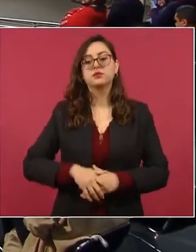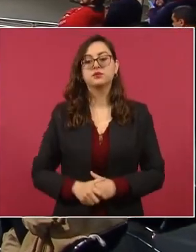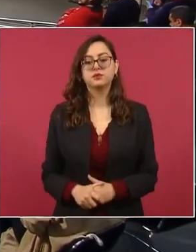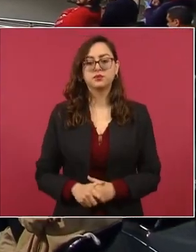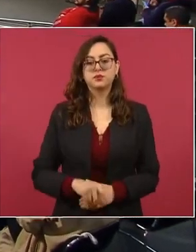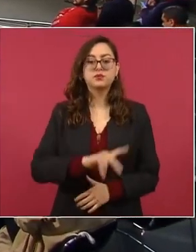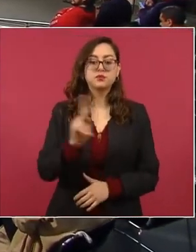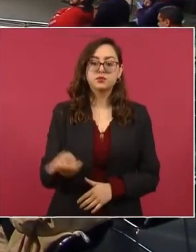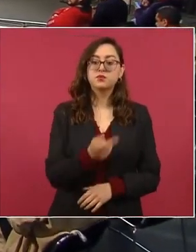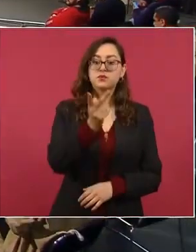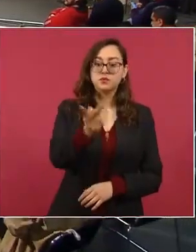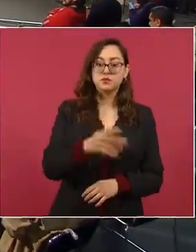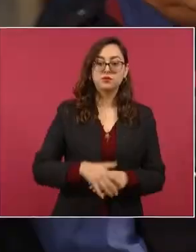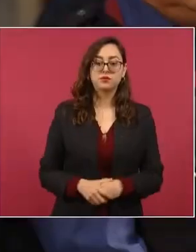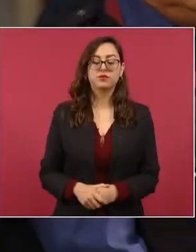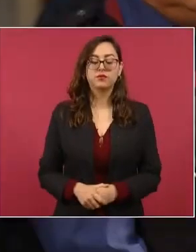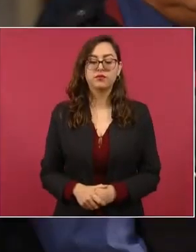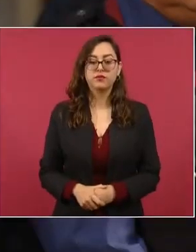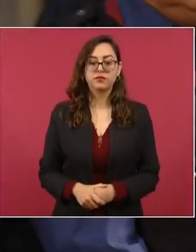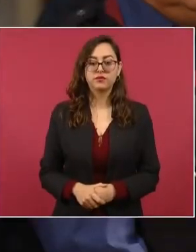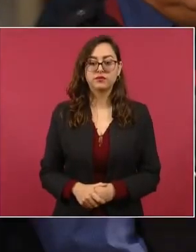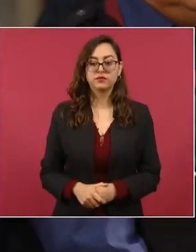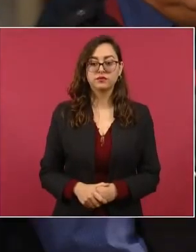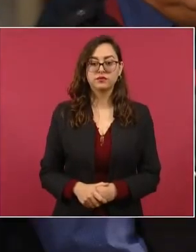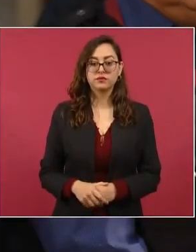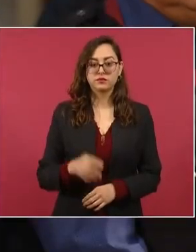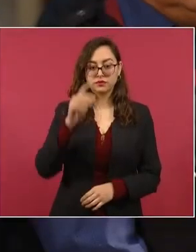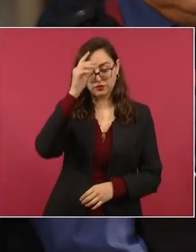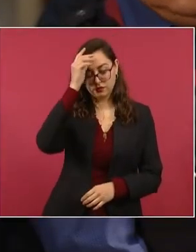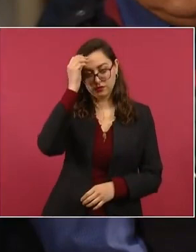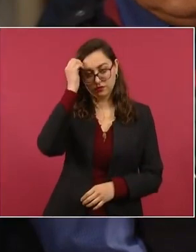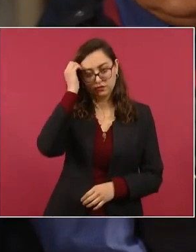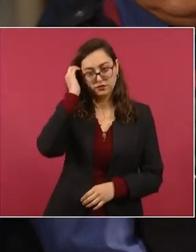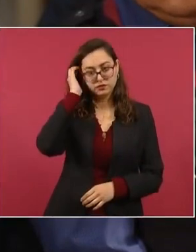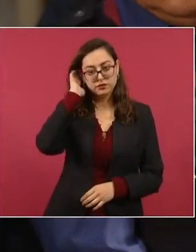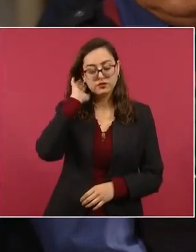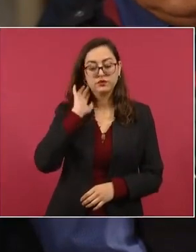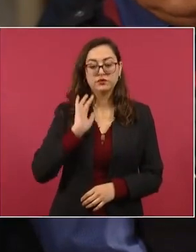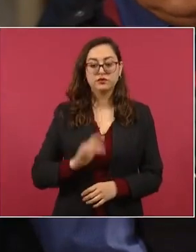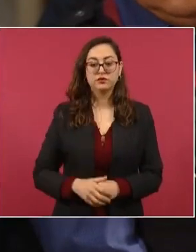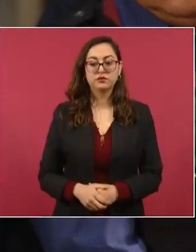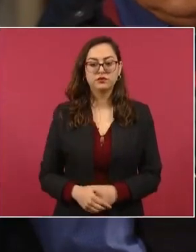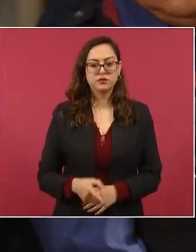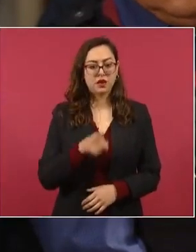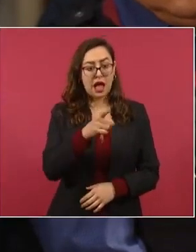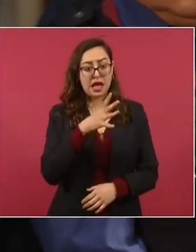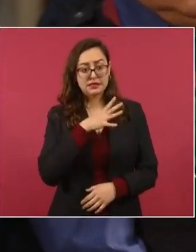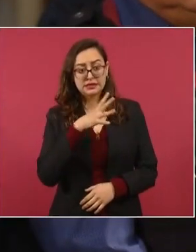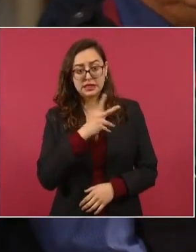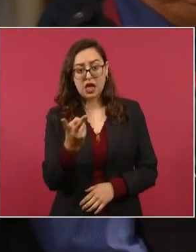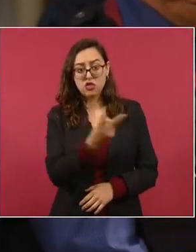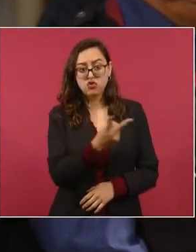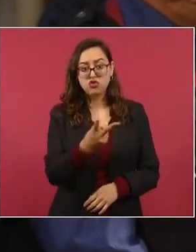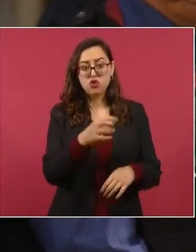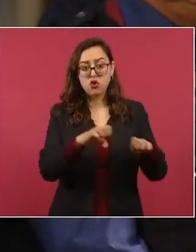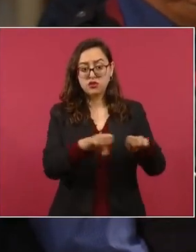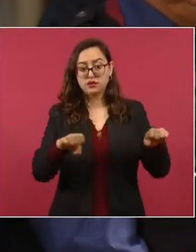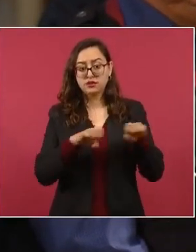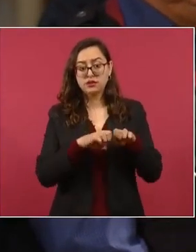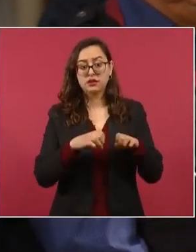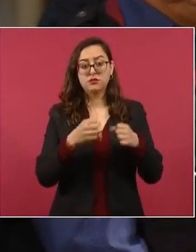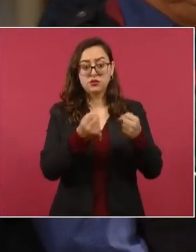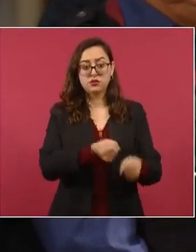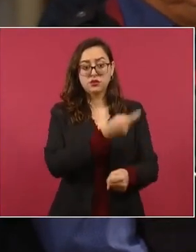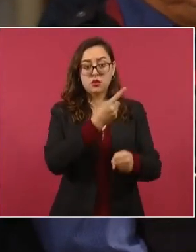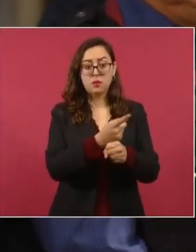ataques a la empresa de telecomunicaciones, aprovechando que están los miembros del Gabinete de Seguridad, de la empresa